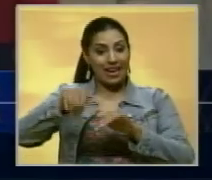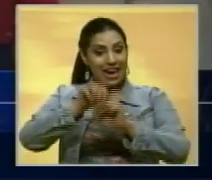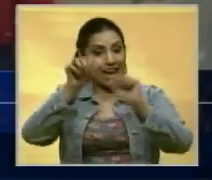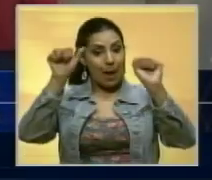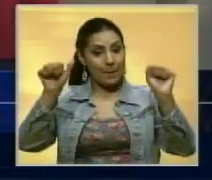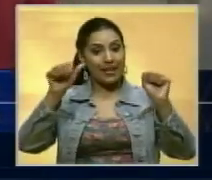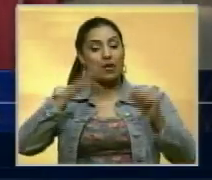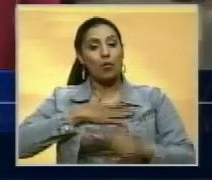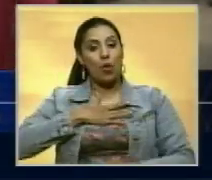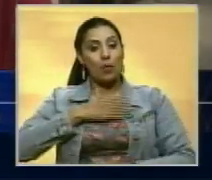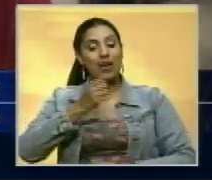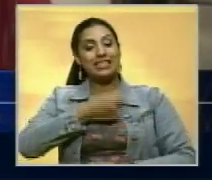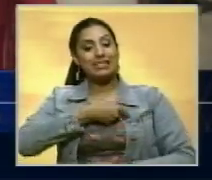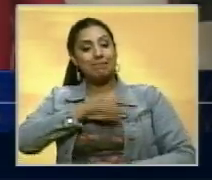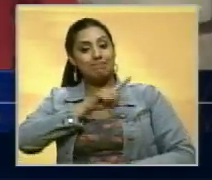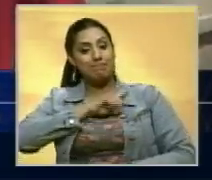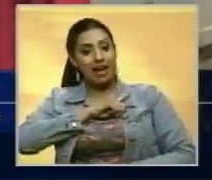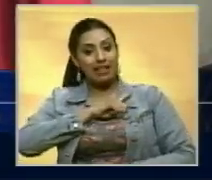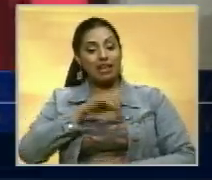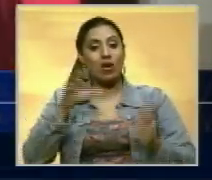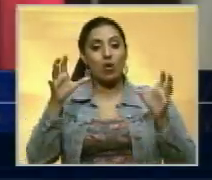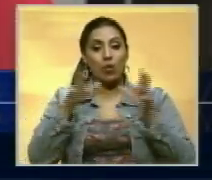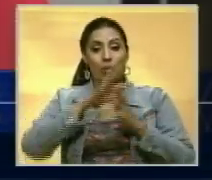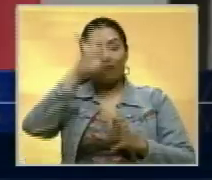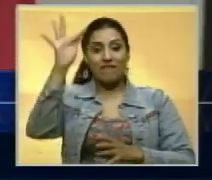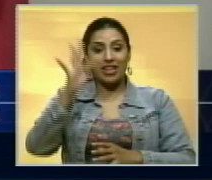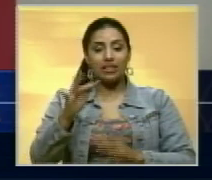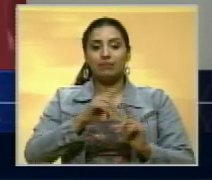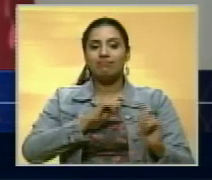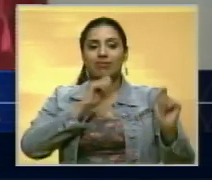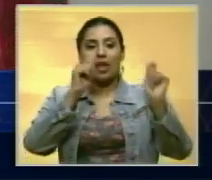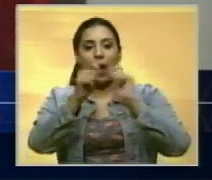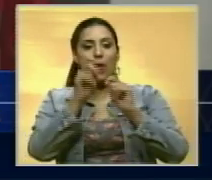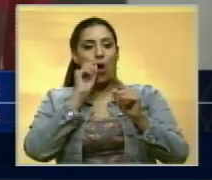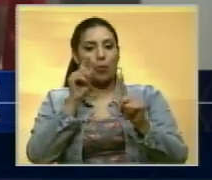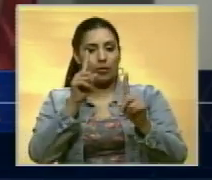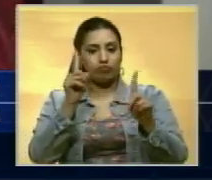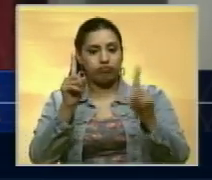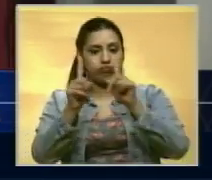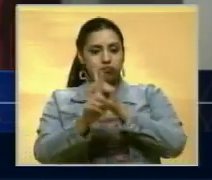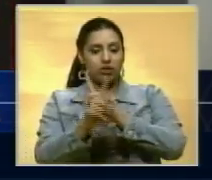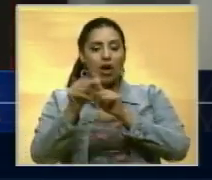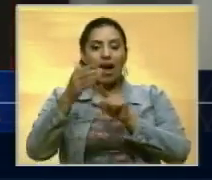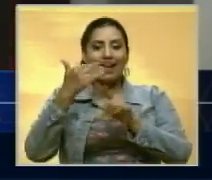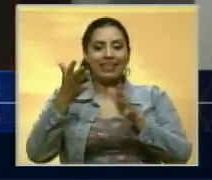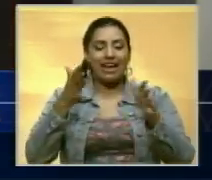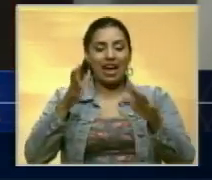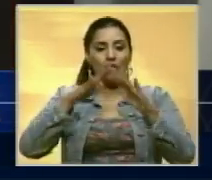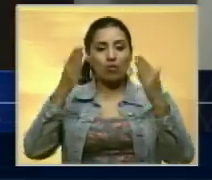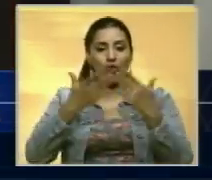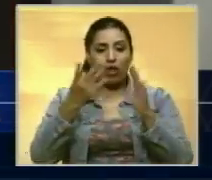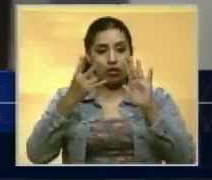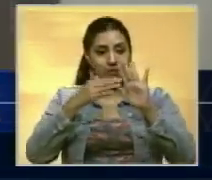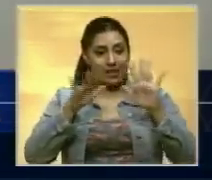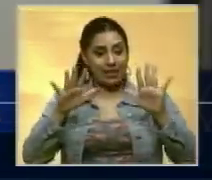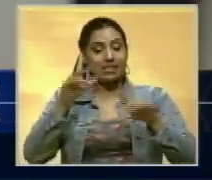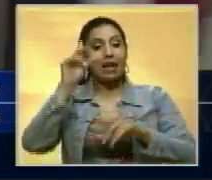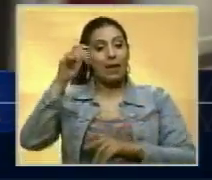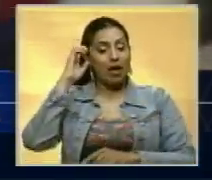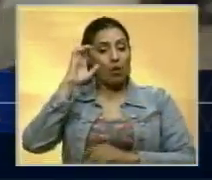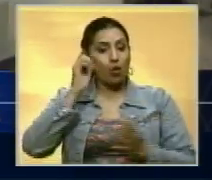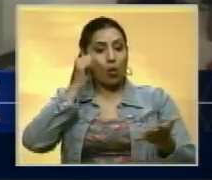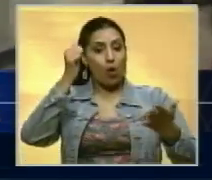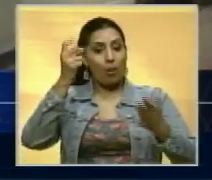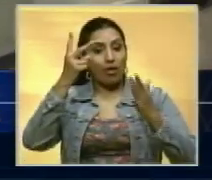mañana la Real Federación Española anunció que Julen Lopetegui será el sustituto de Vicente del Bosque, quien ganó el Mundial de 2010 y la Eurocopa 2012